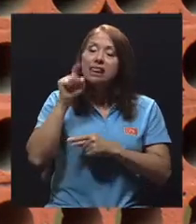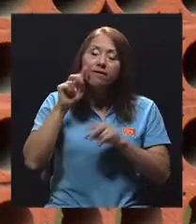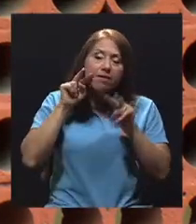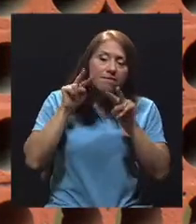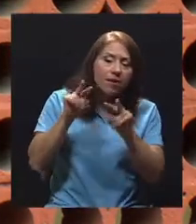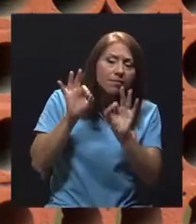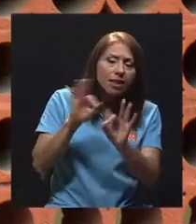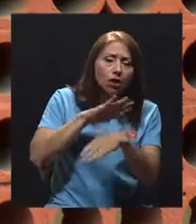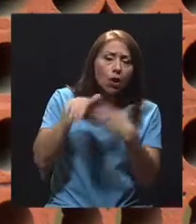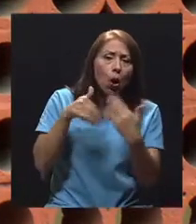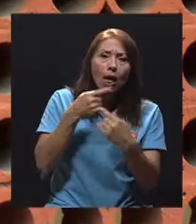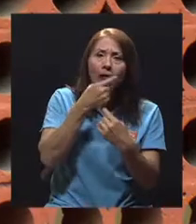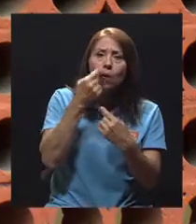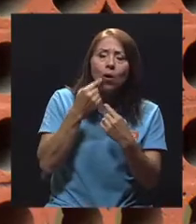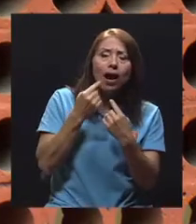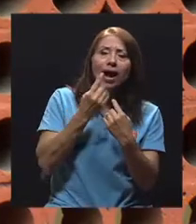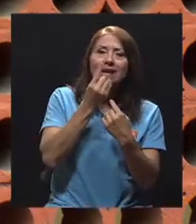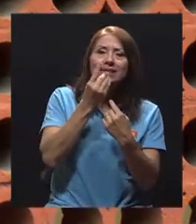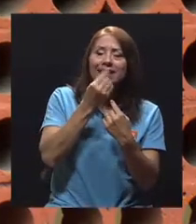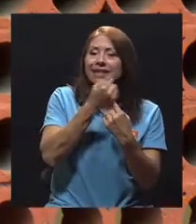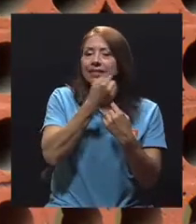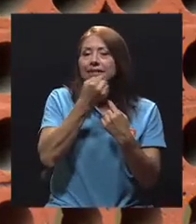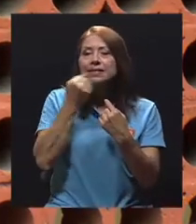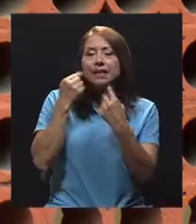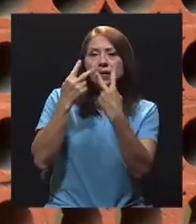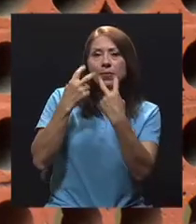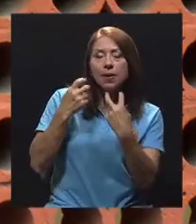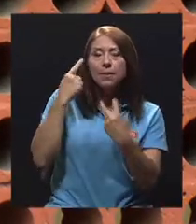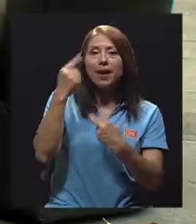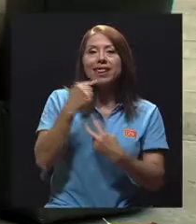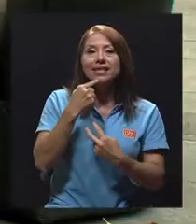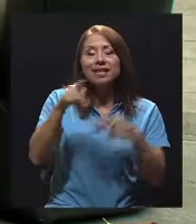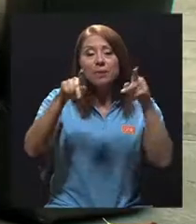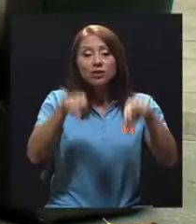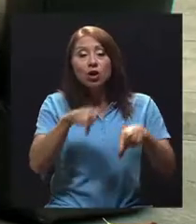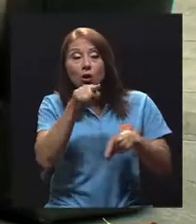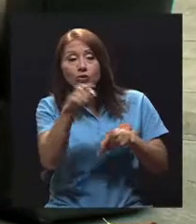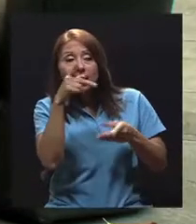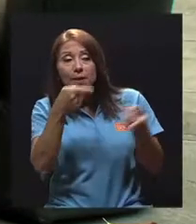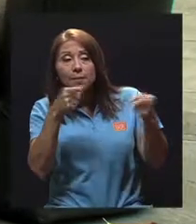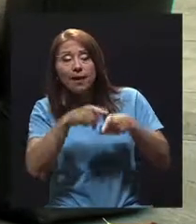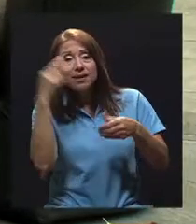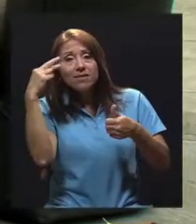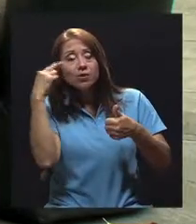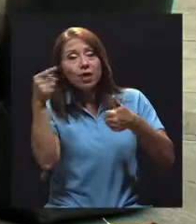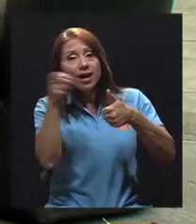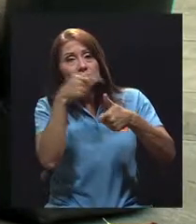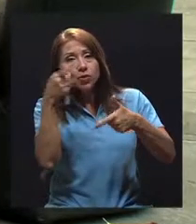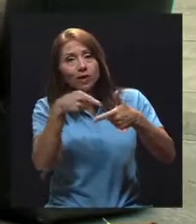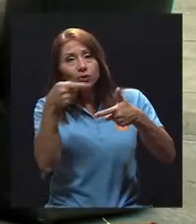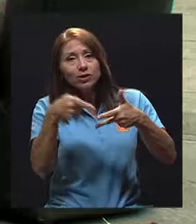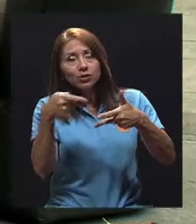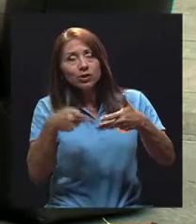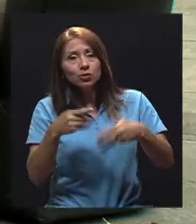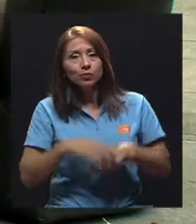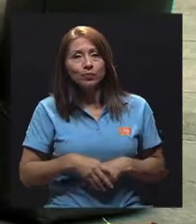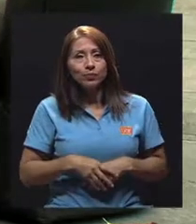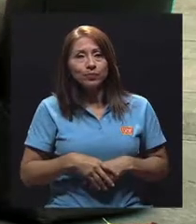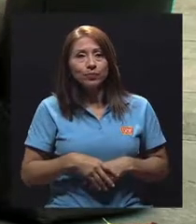boca para poder decirle al paciente, usted la sufre por esto y esto y esto. Uh-huh. Doctor, las personas que